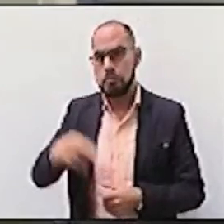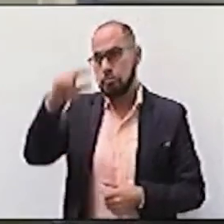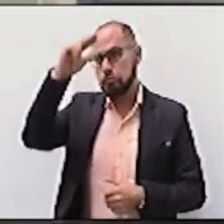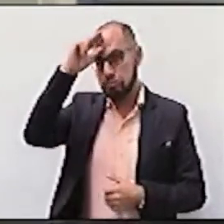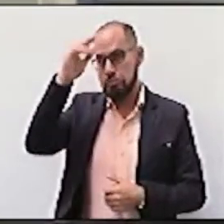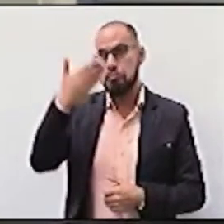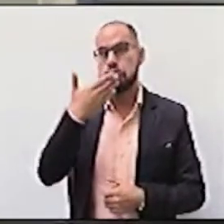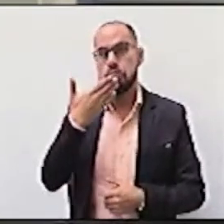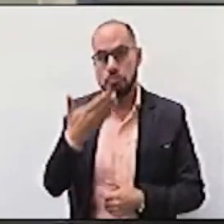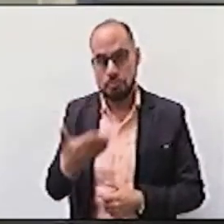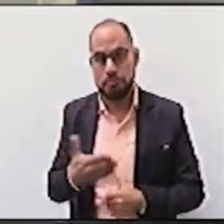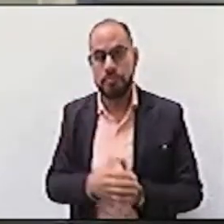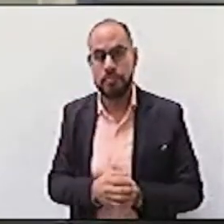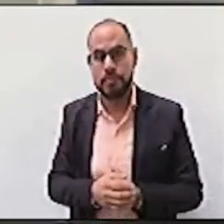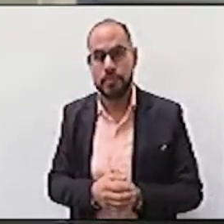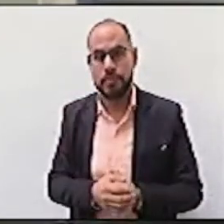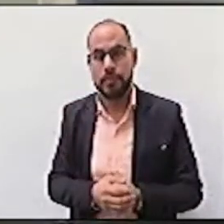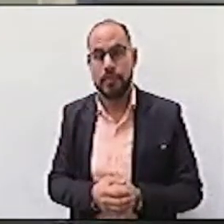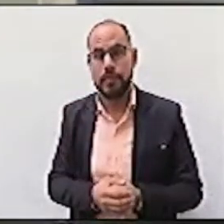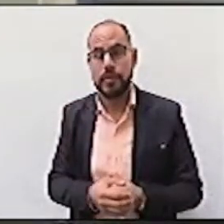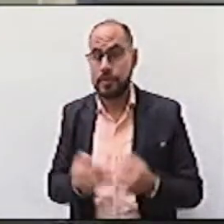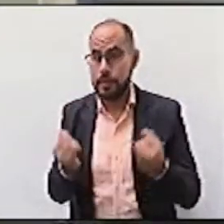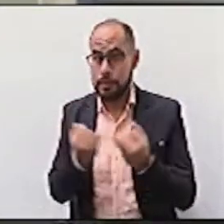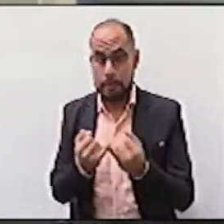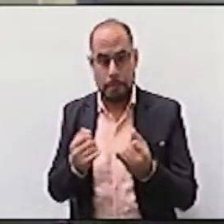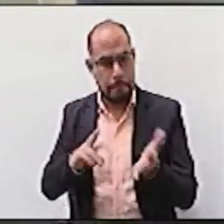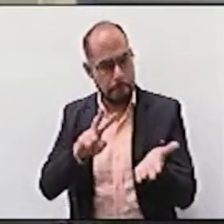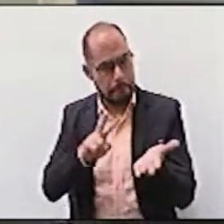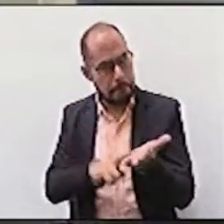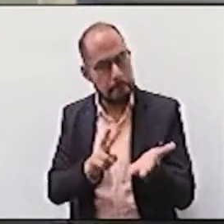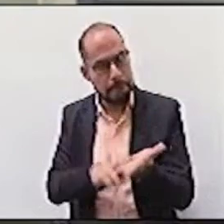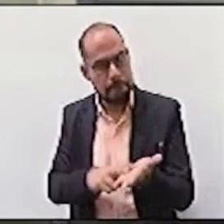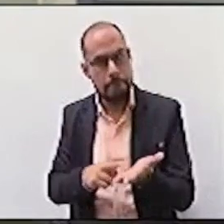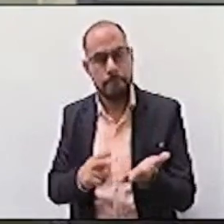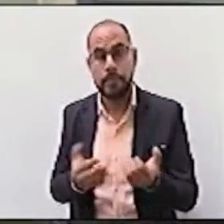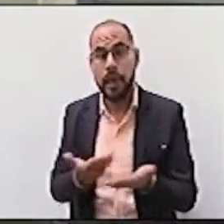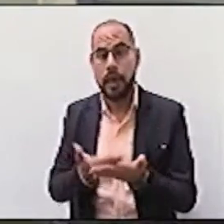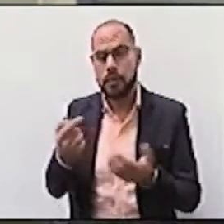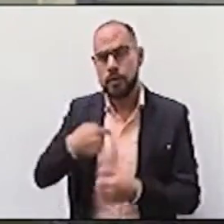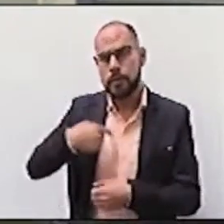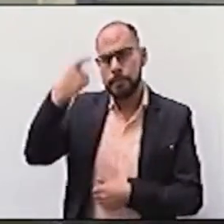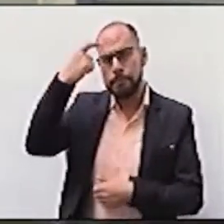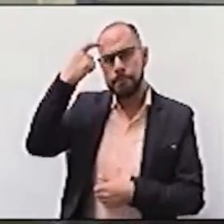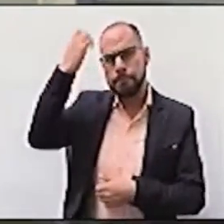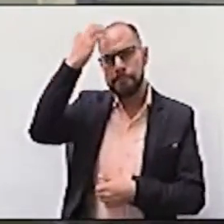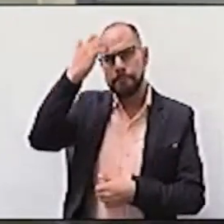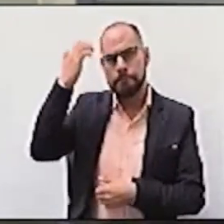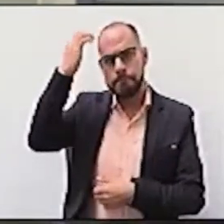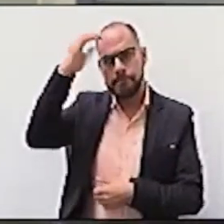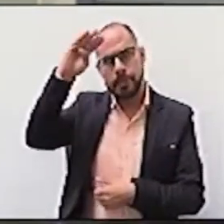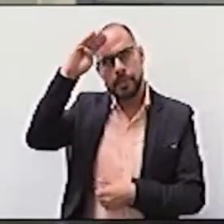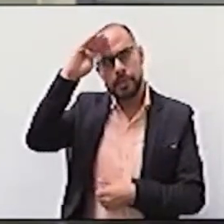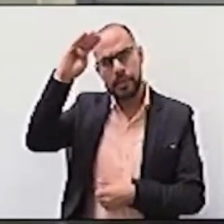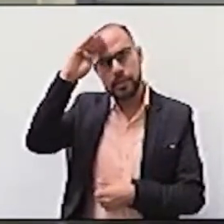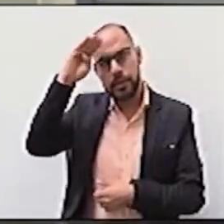inteligente y viable, porque ahora reflexiono con ustedes que en el